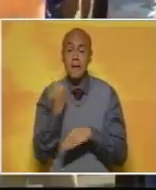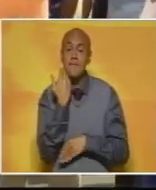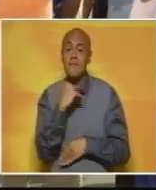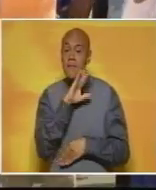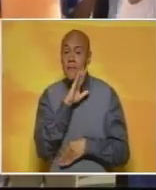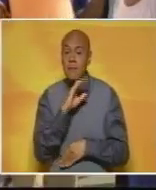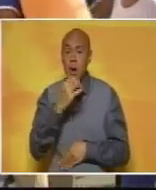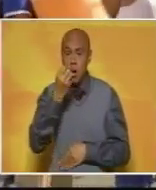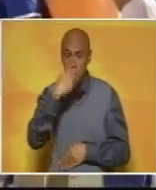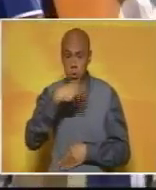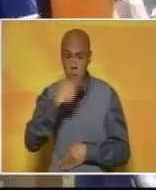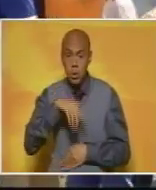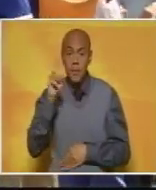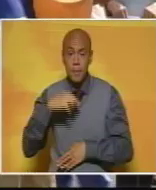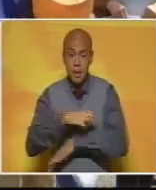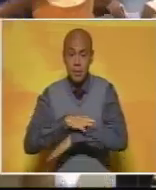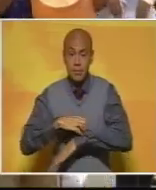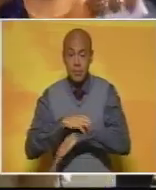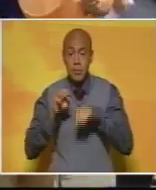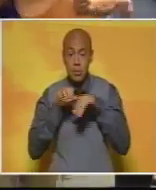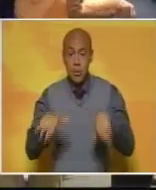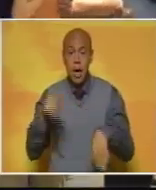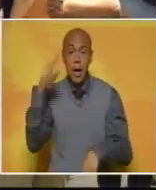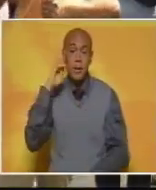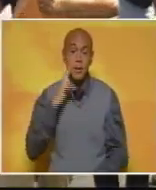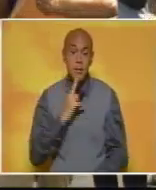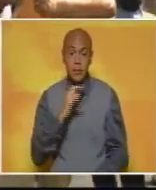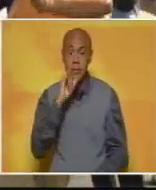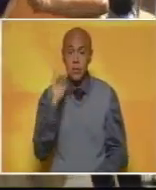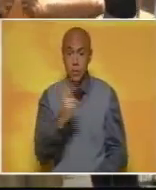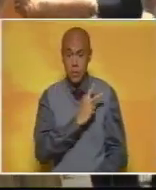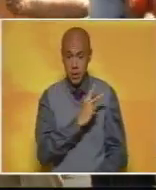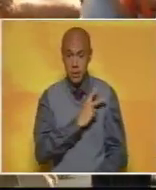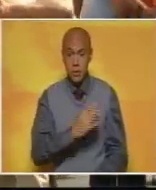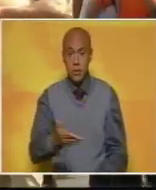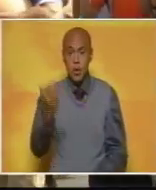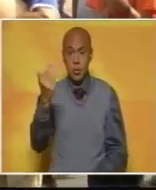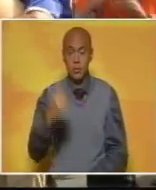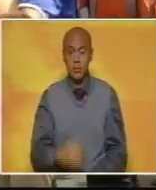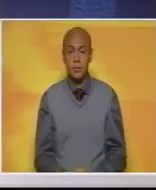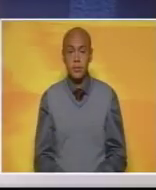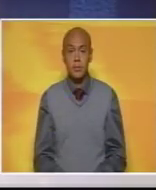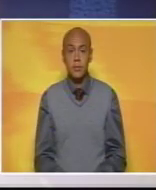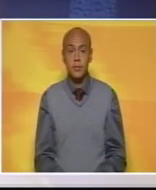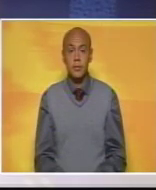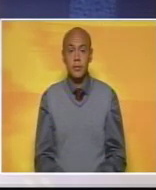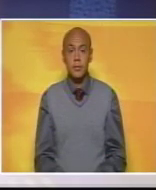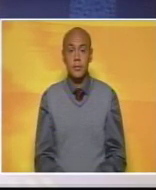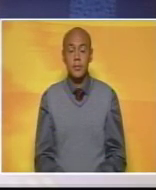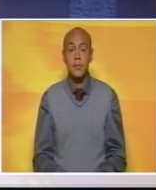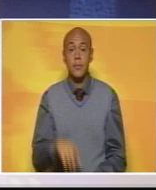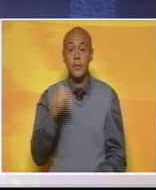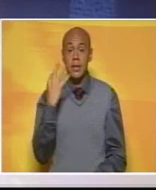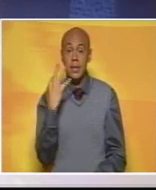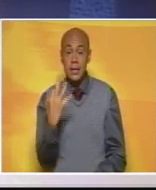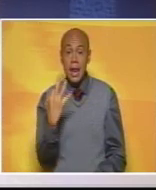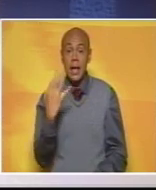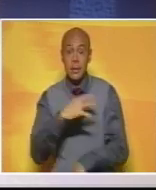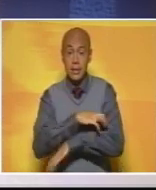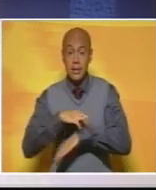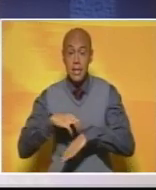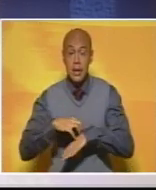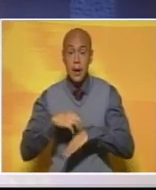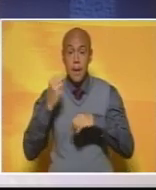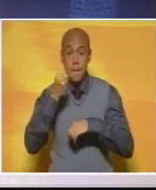enfermedades respiratorias y de la piel. Desde el estado Bolívar, Enderson Pérez, el noticiero Venevisión. 3 tigres de